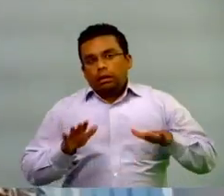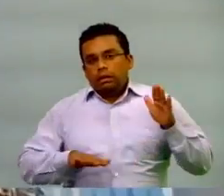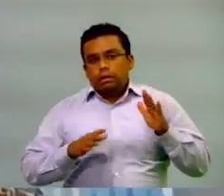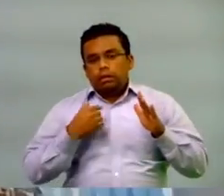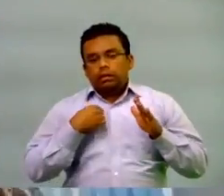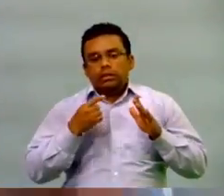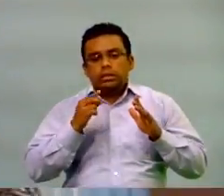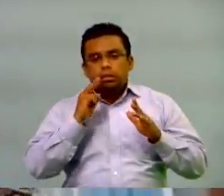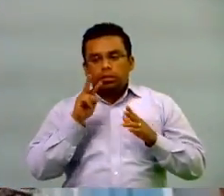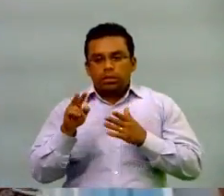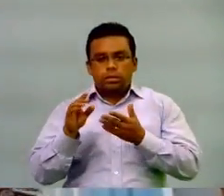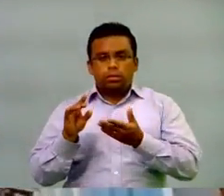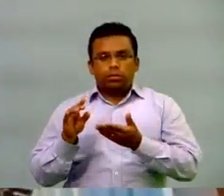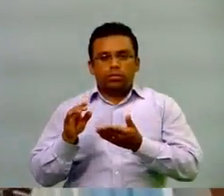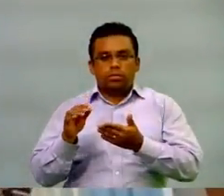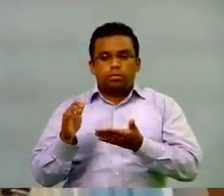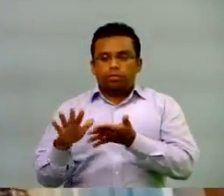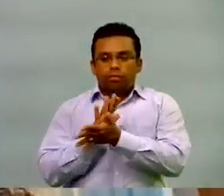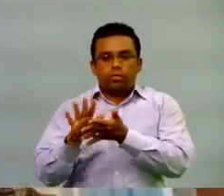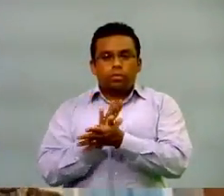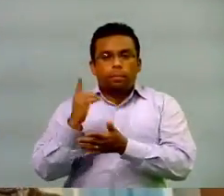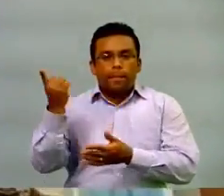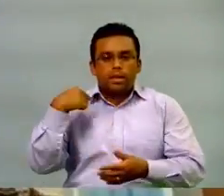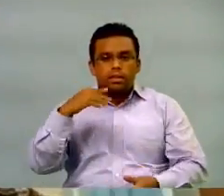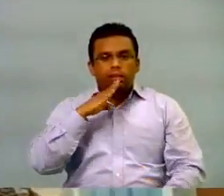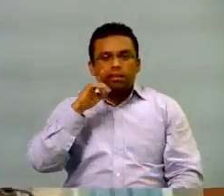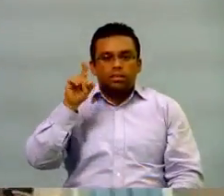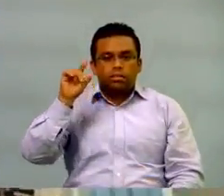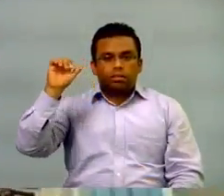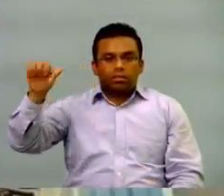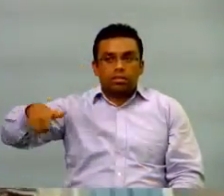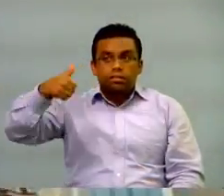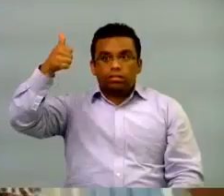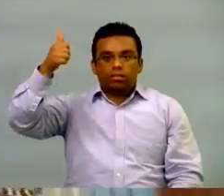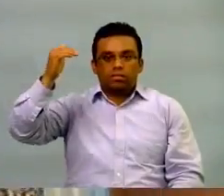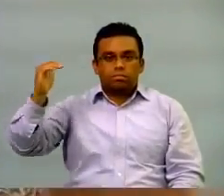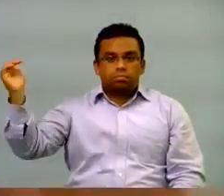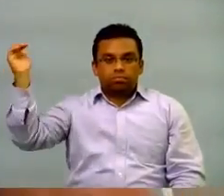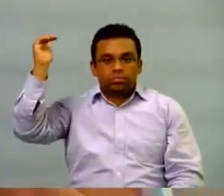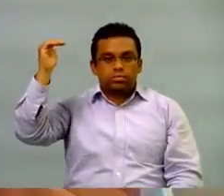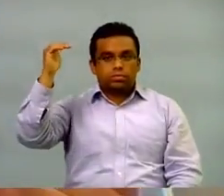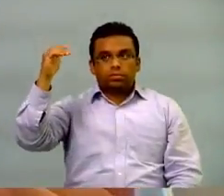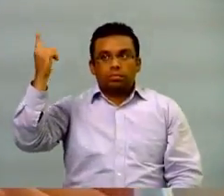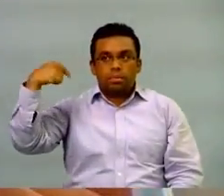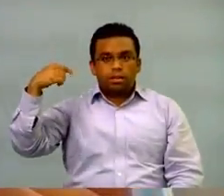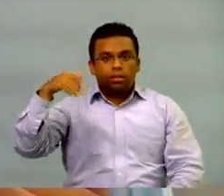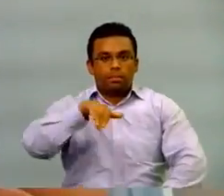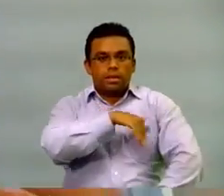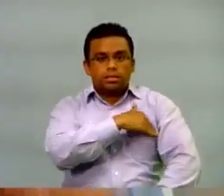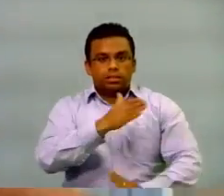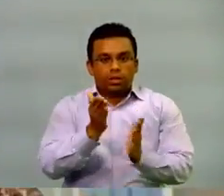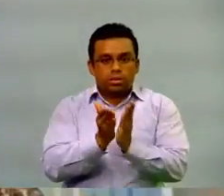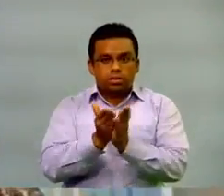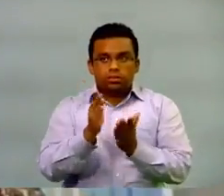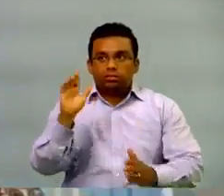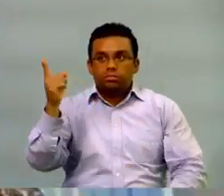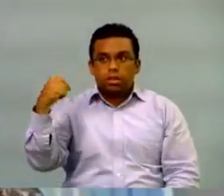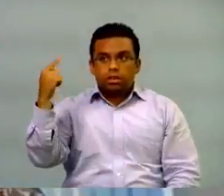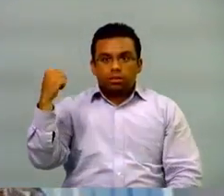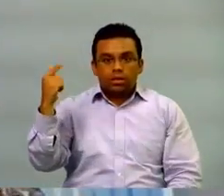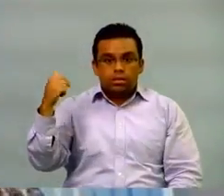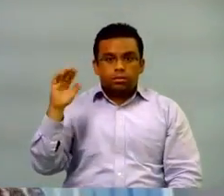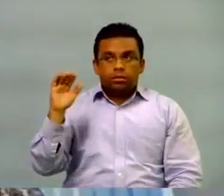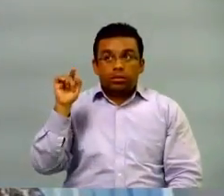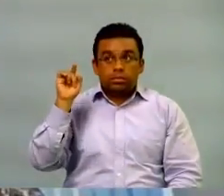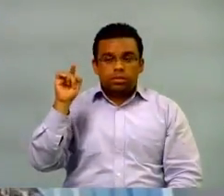innovación que vienen desde arriba, que vienen desde lo que plantea el Ministerio de Educación o lo que plantean los directivos docentes. Nosotros lo que hicimos